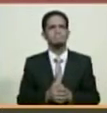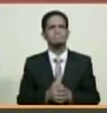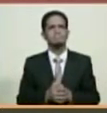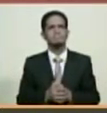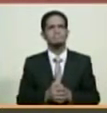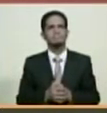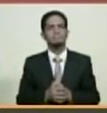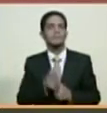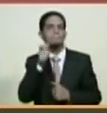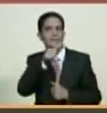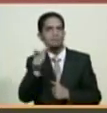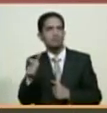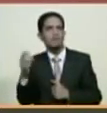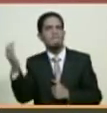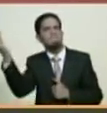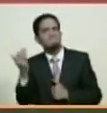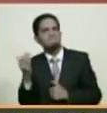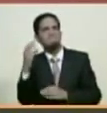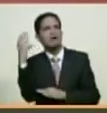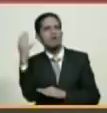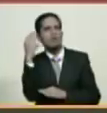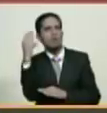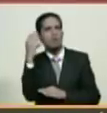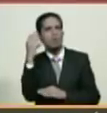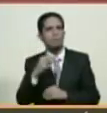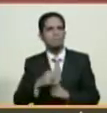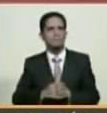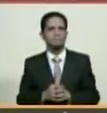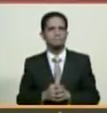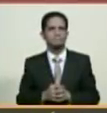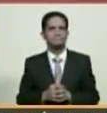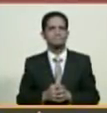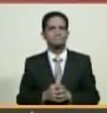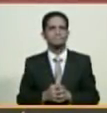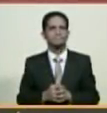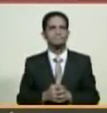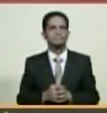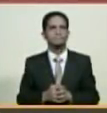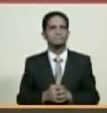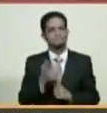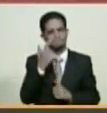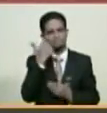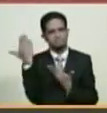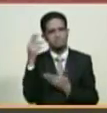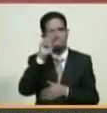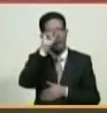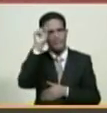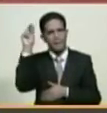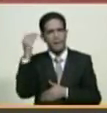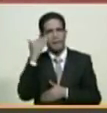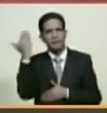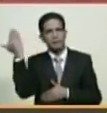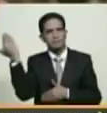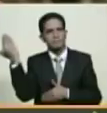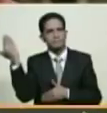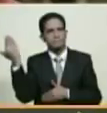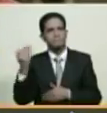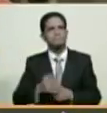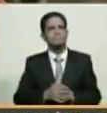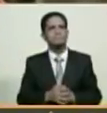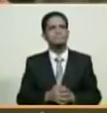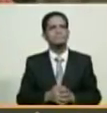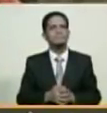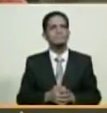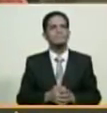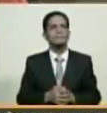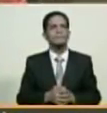a los hermanos y hermanas colombianos. Miren este mapa. Debe ser que nuestros